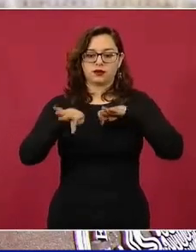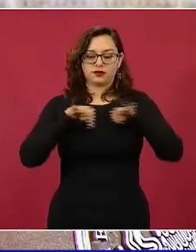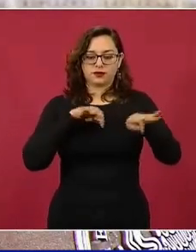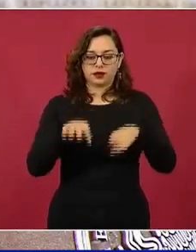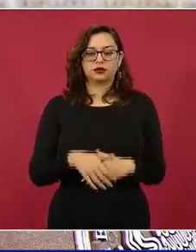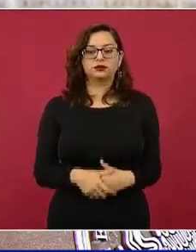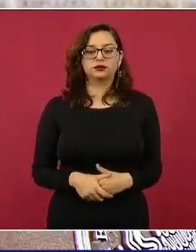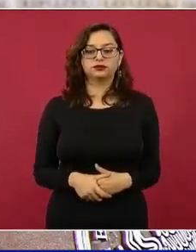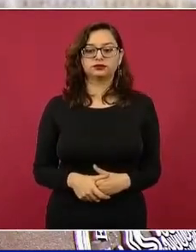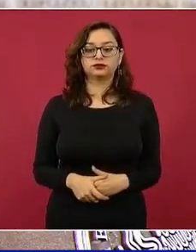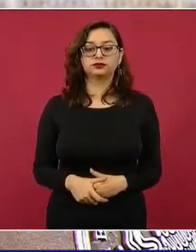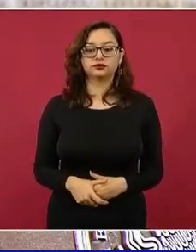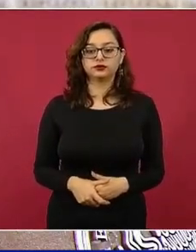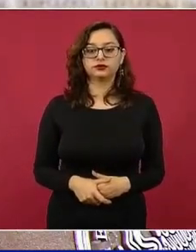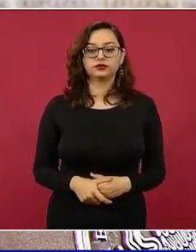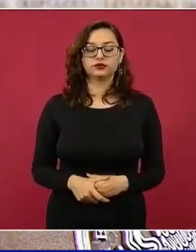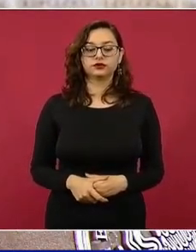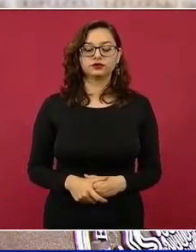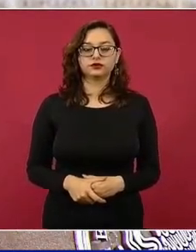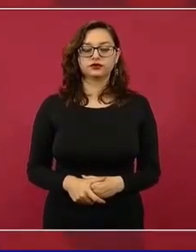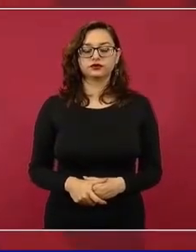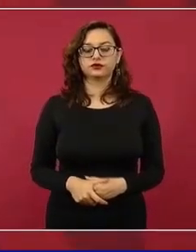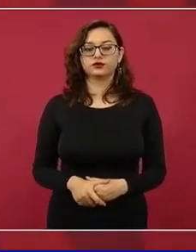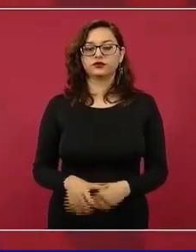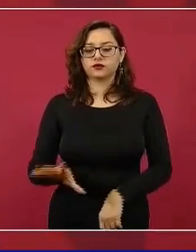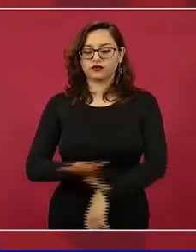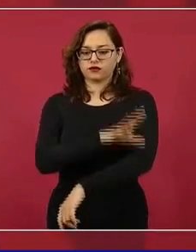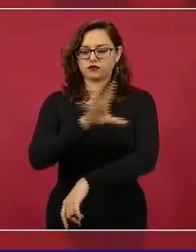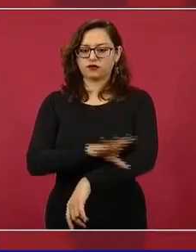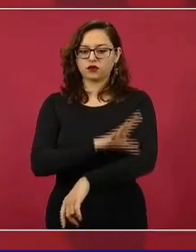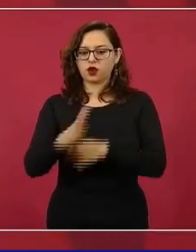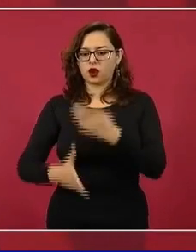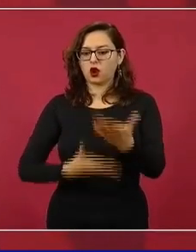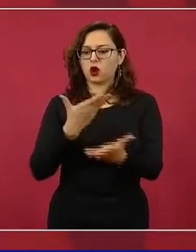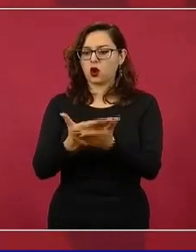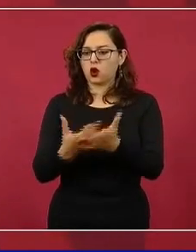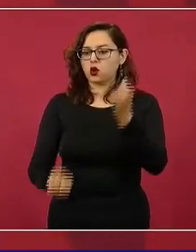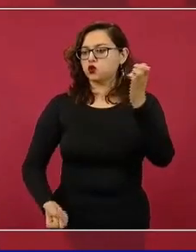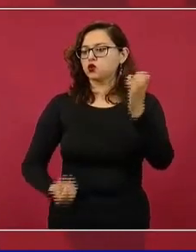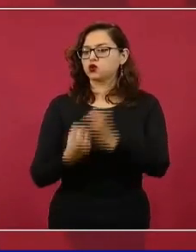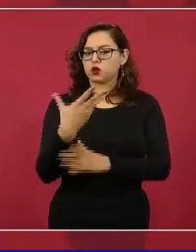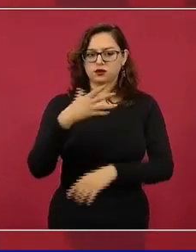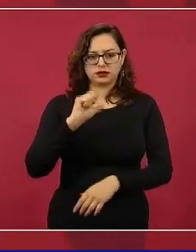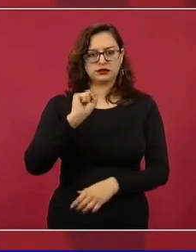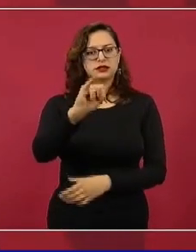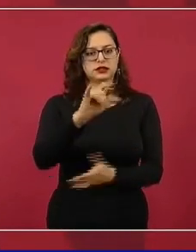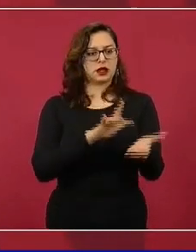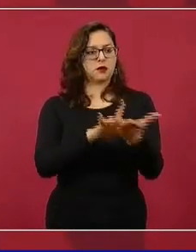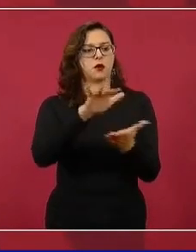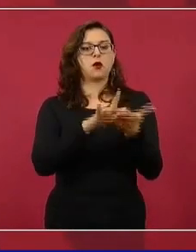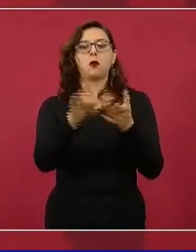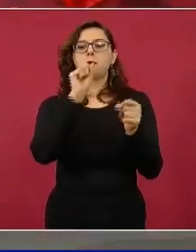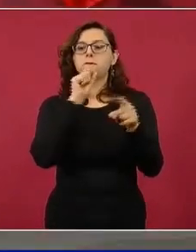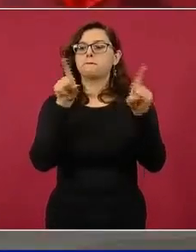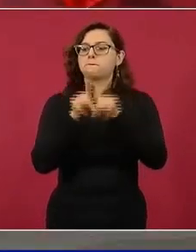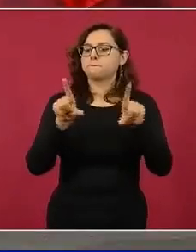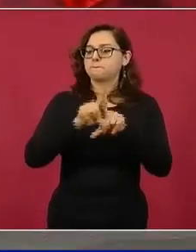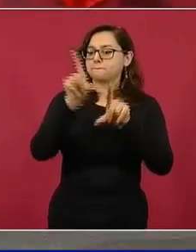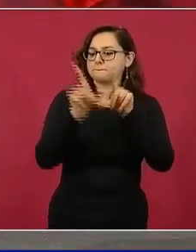Apoyo a la política energética del gobierno federal y al Sistema Nacional de Refinación para